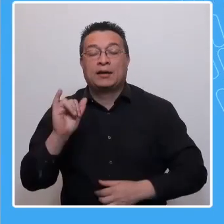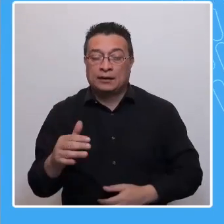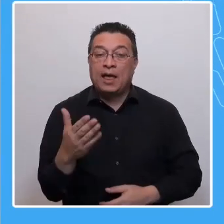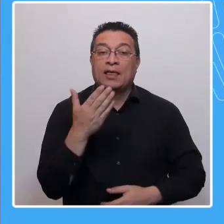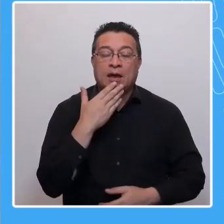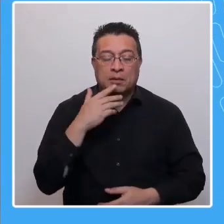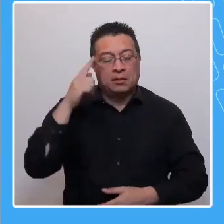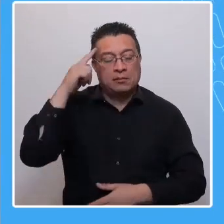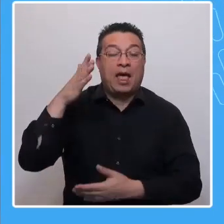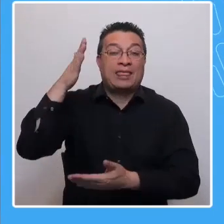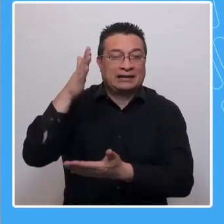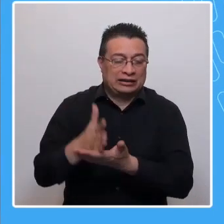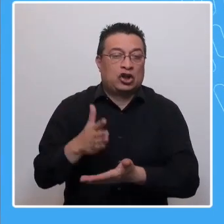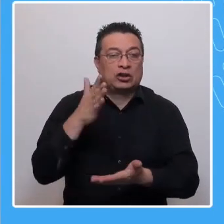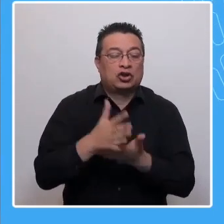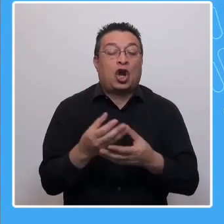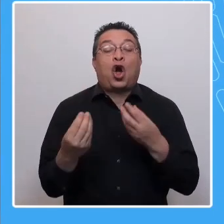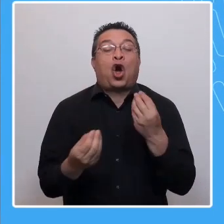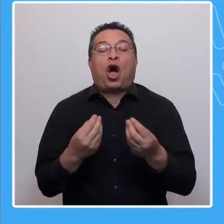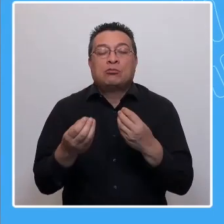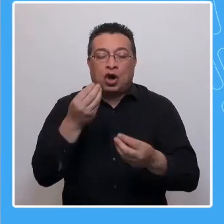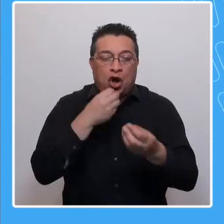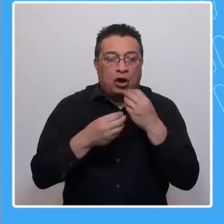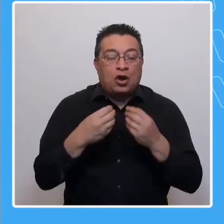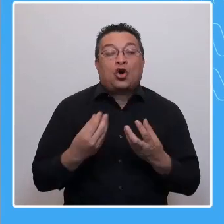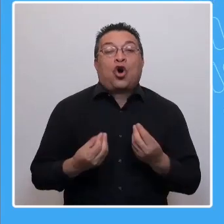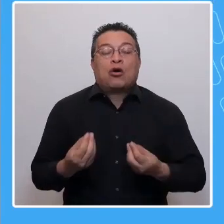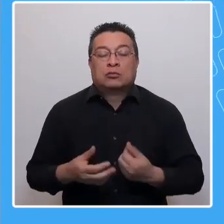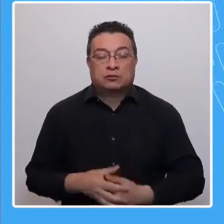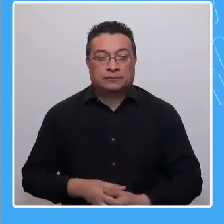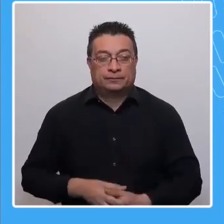toma de decisiones respecto a cómo alimentarse.